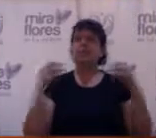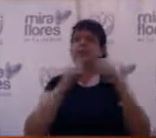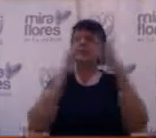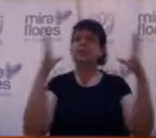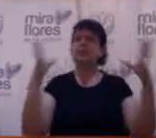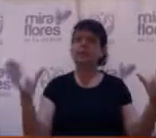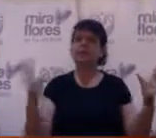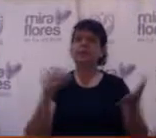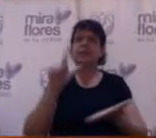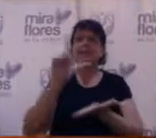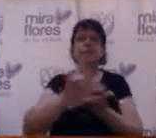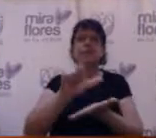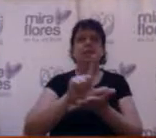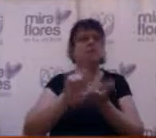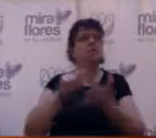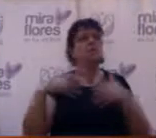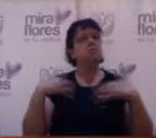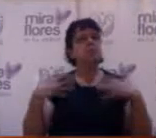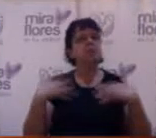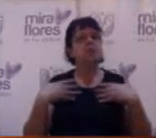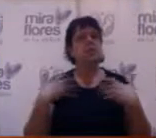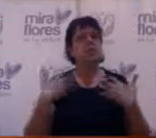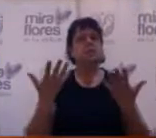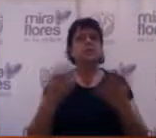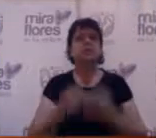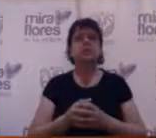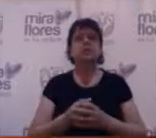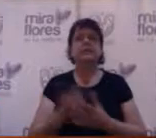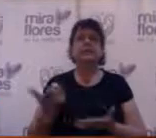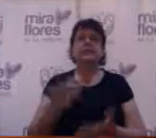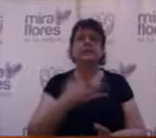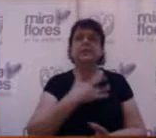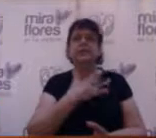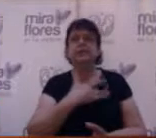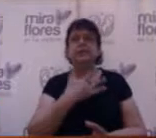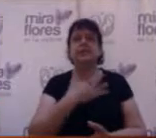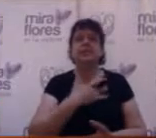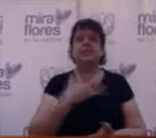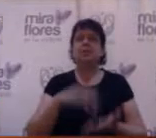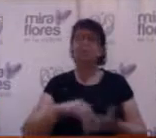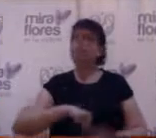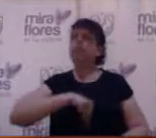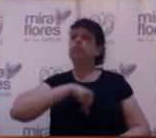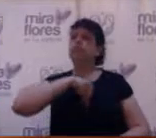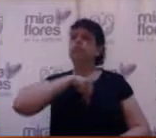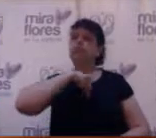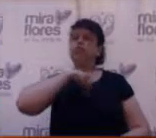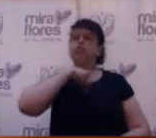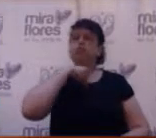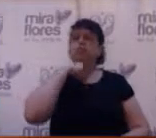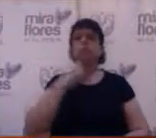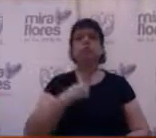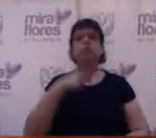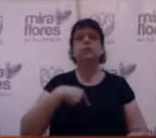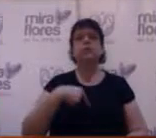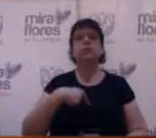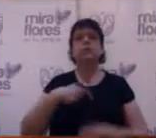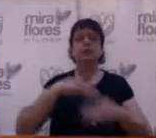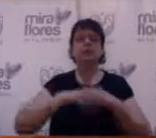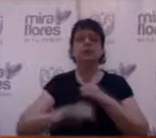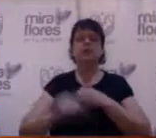nosotros contentos en ese sentido. Nos sentimos además orgullosos de ser limeños